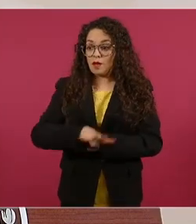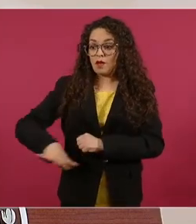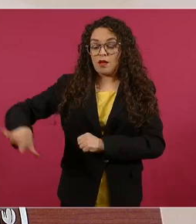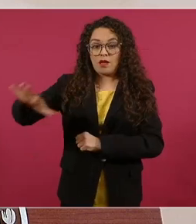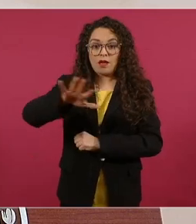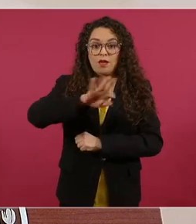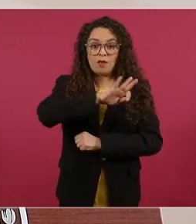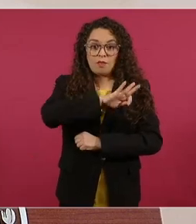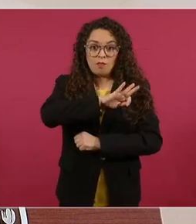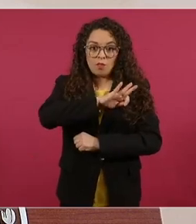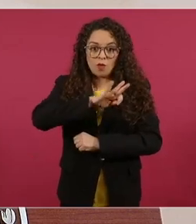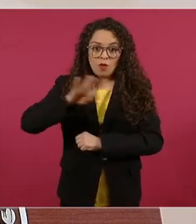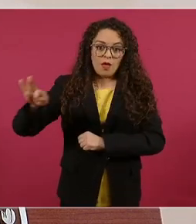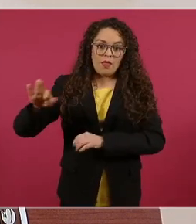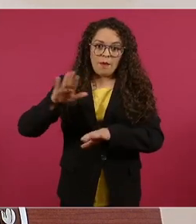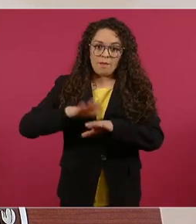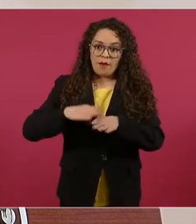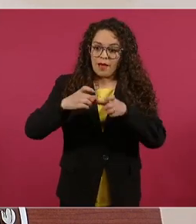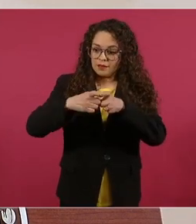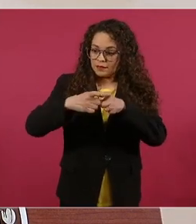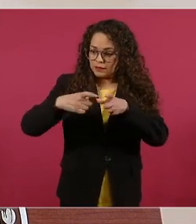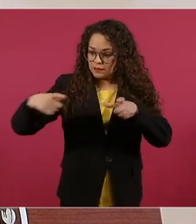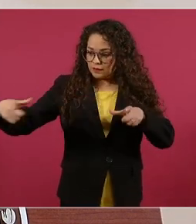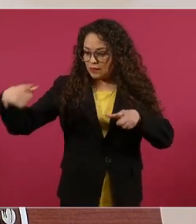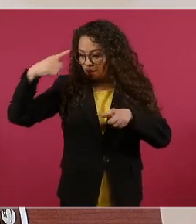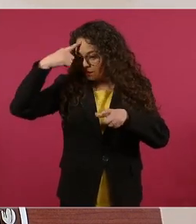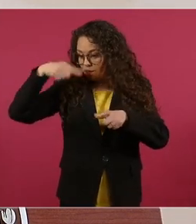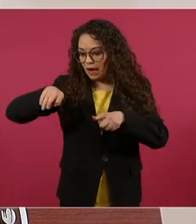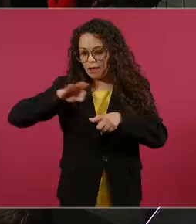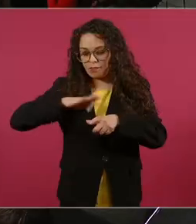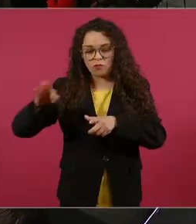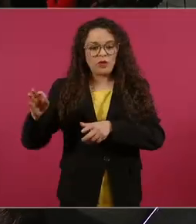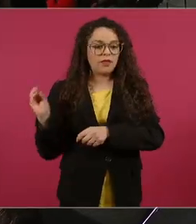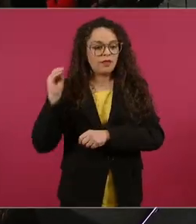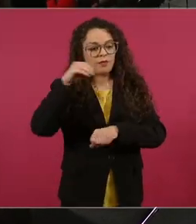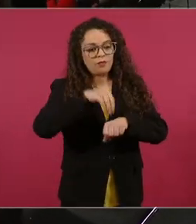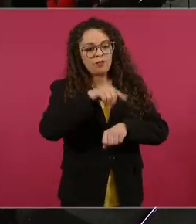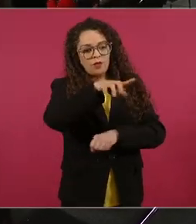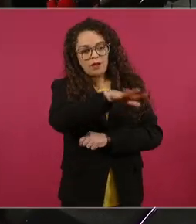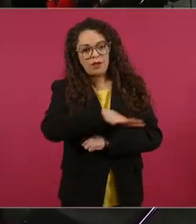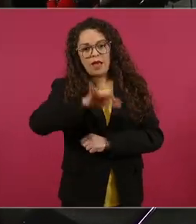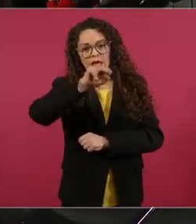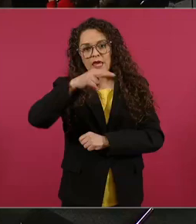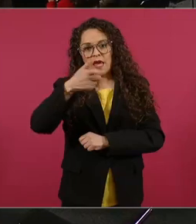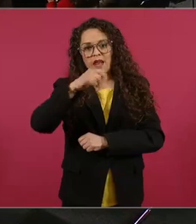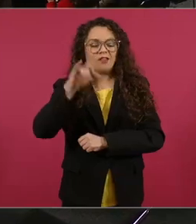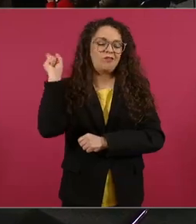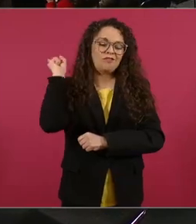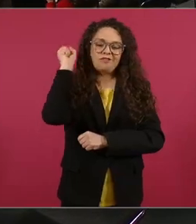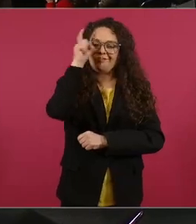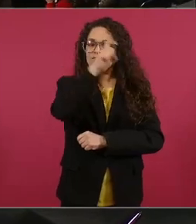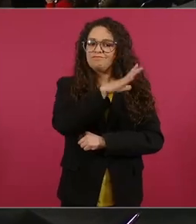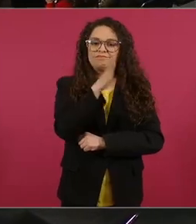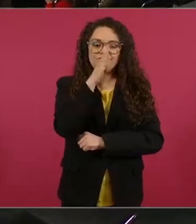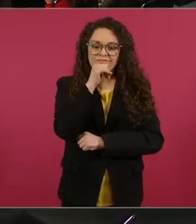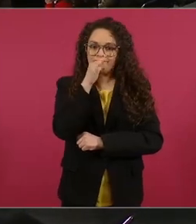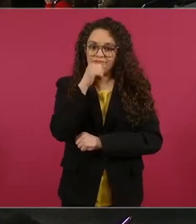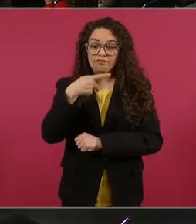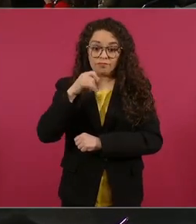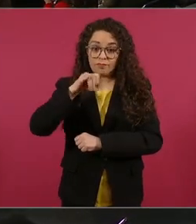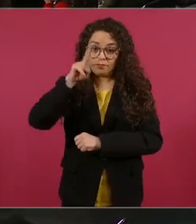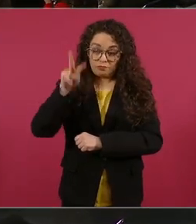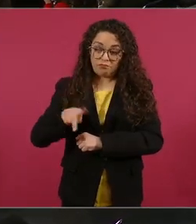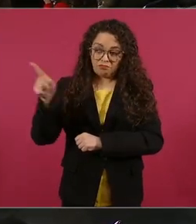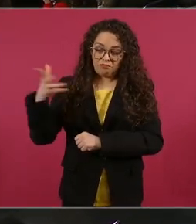pueda alimentar ese ingenio, por lo tanto no se puede habilitar. Pero coincido claramente con lo que dice el